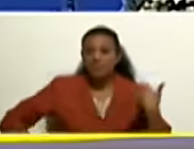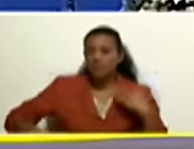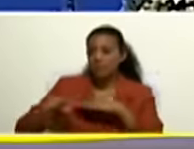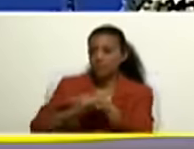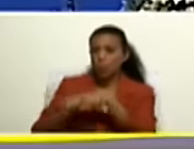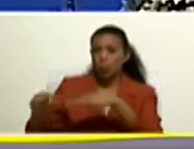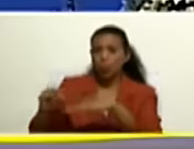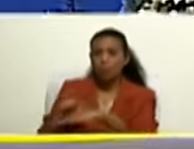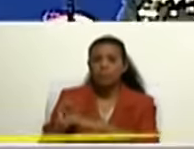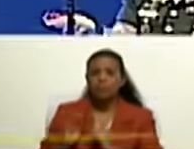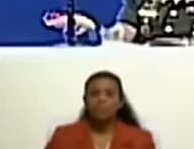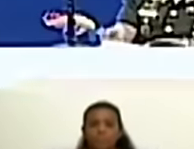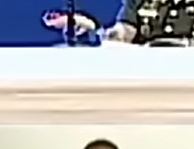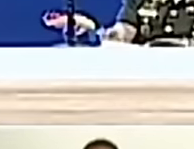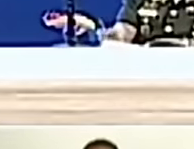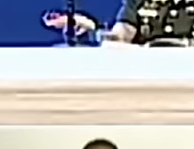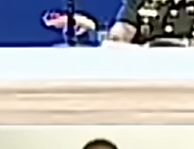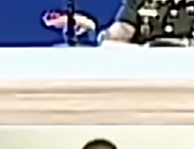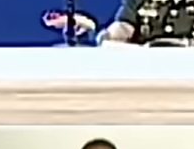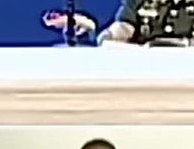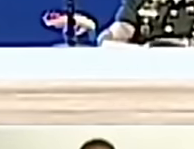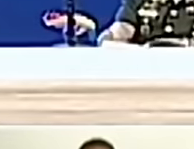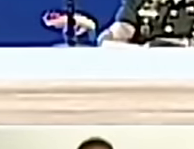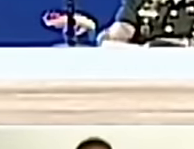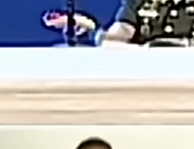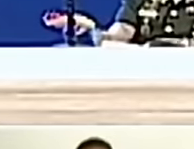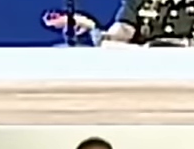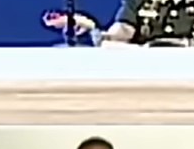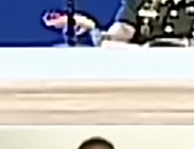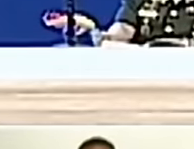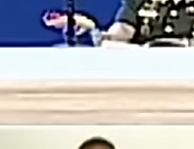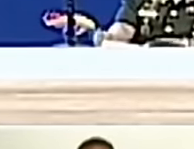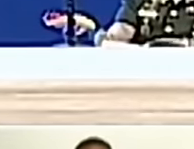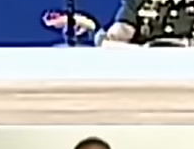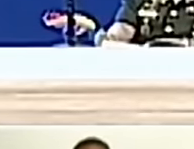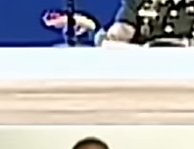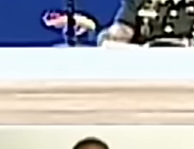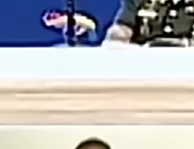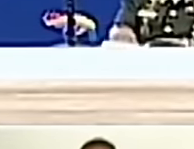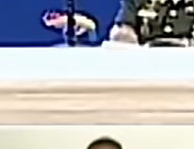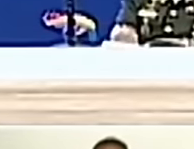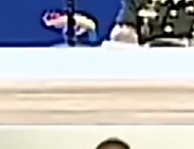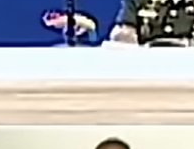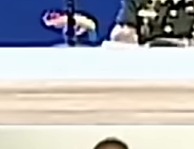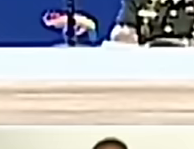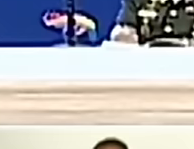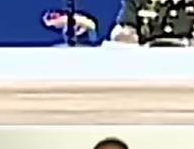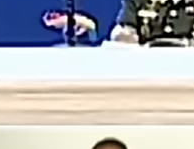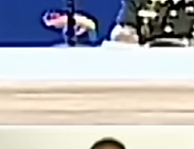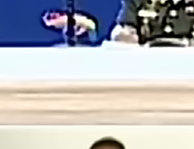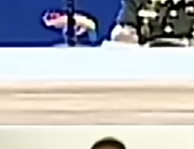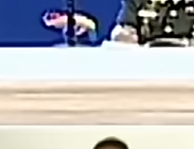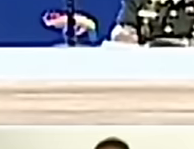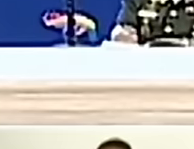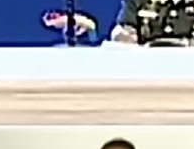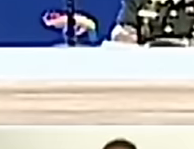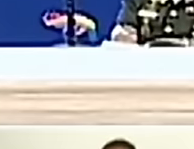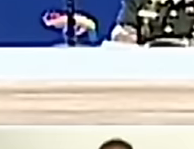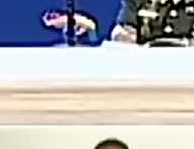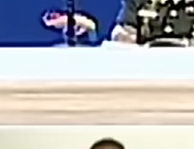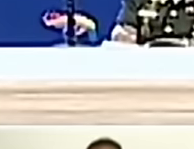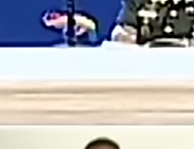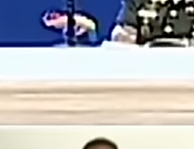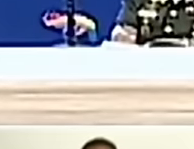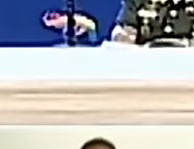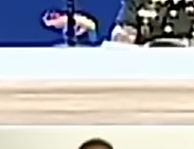la muerte del buen oficiante y la demanda unilateral de Guyana ante la